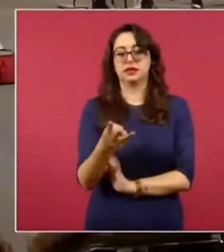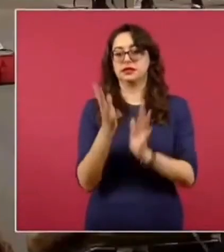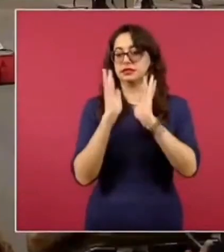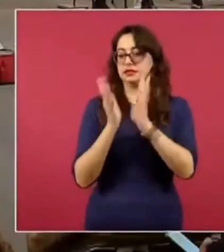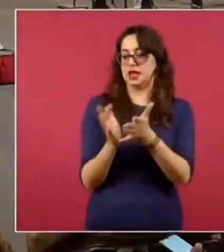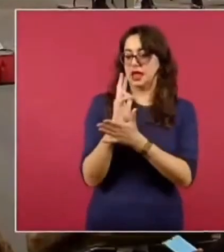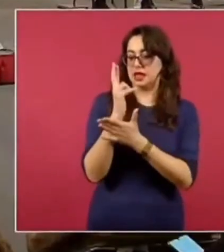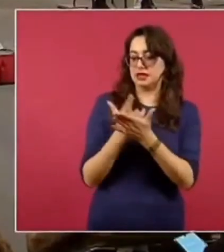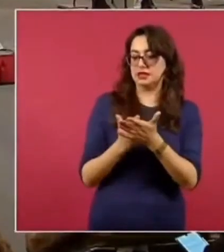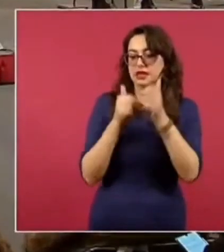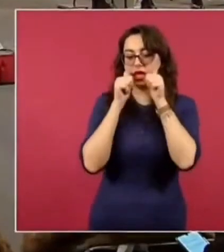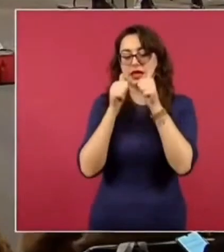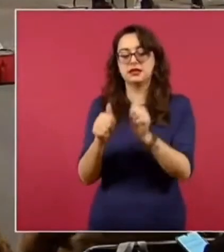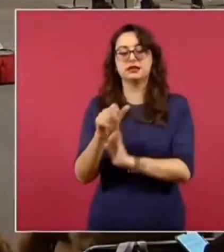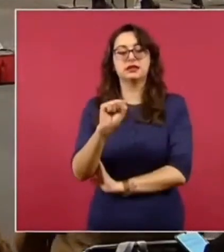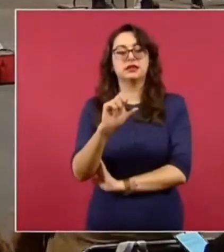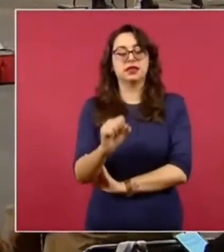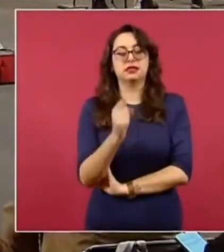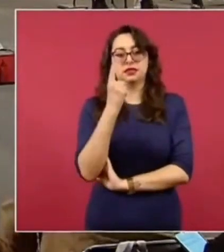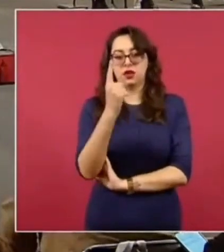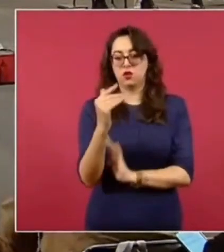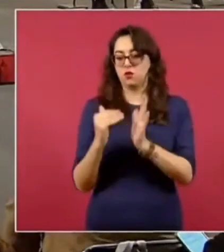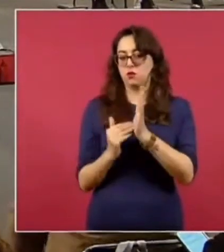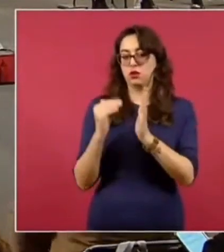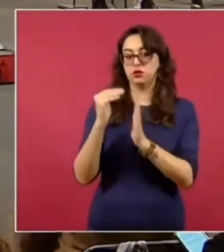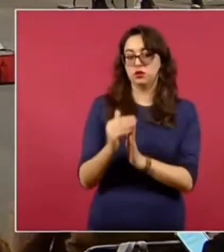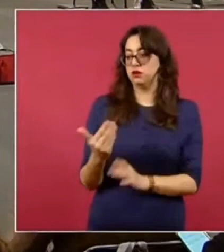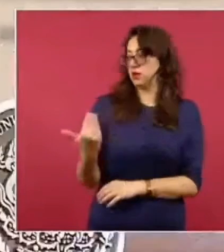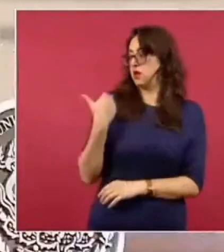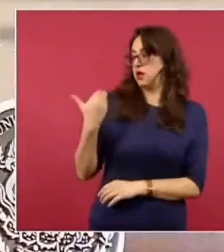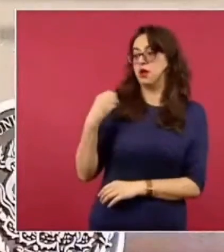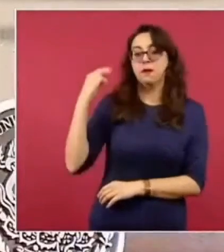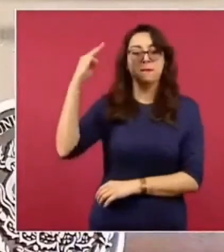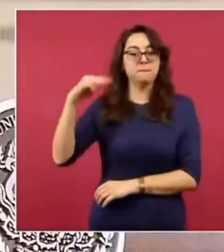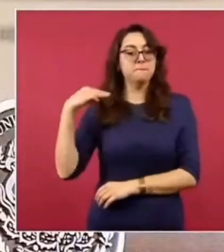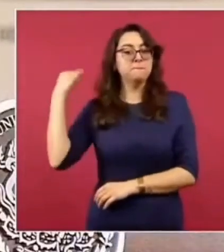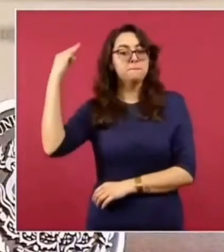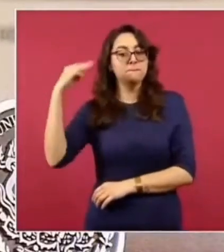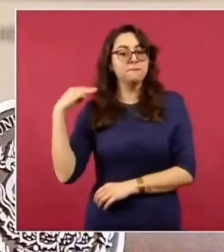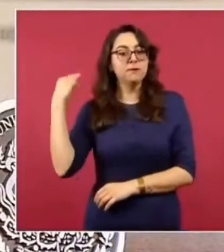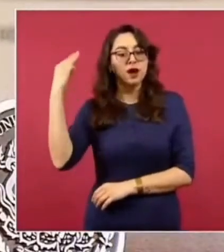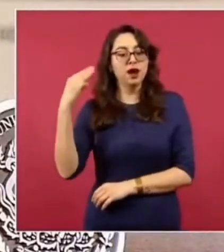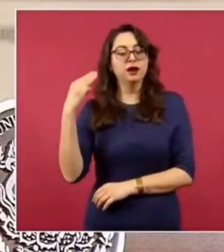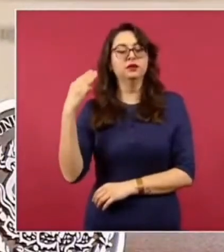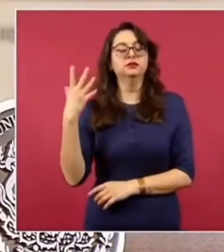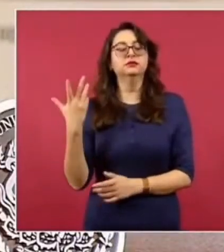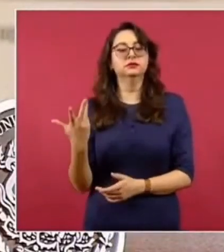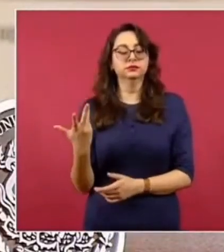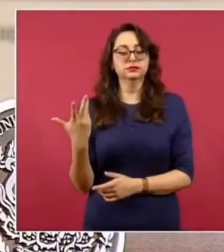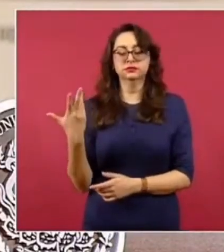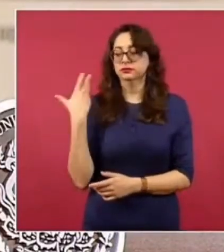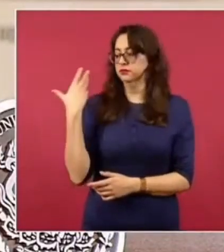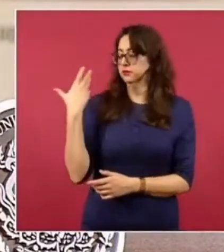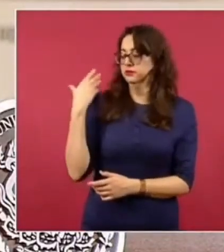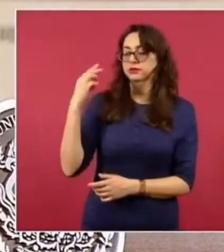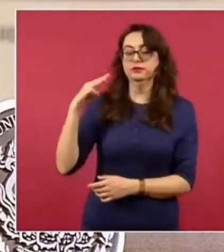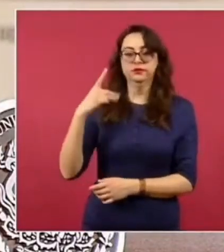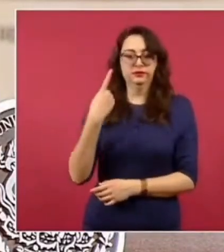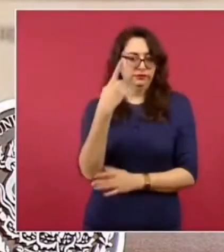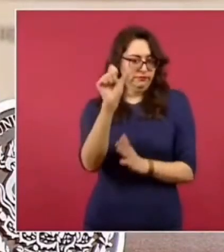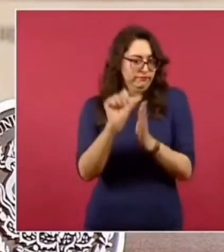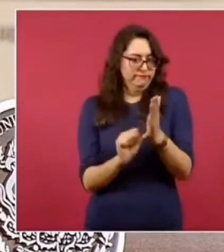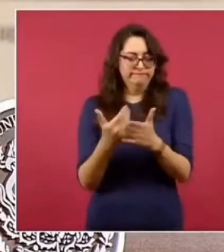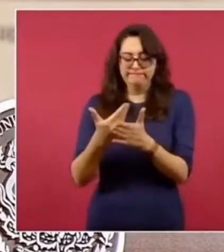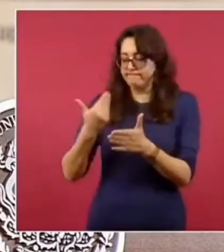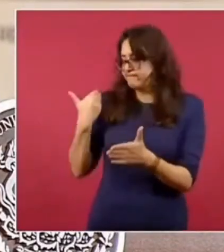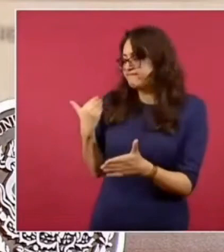de recetas. Solamente en el mes de marzo que acaba de concluir, bueno, concluyó hace ya casi un mes, pero el último mes del que